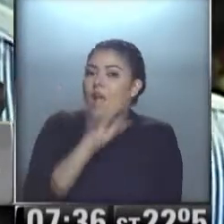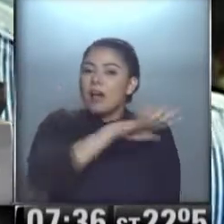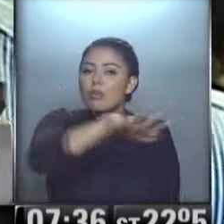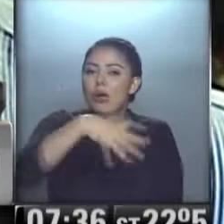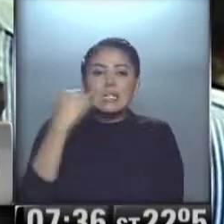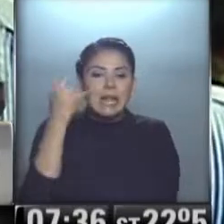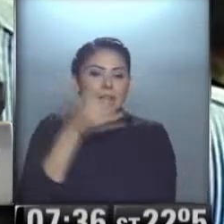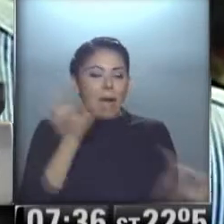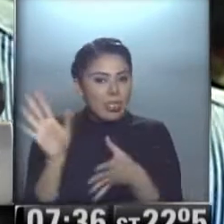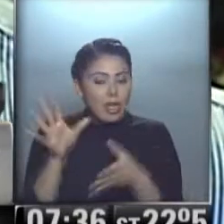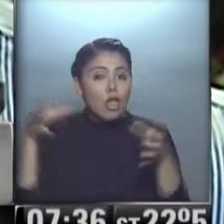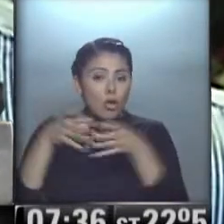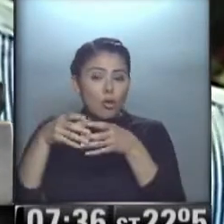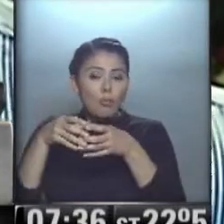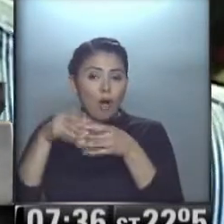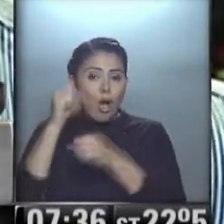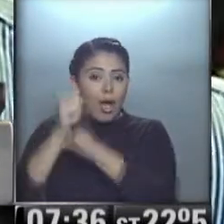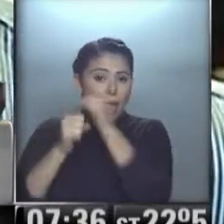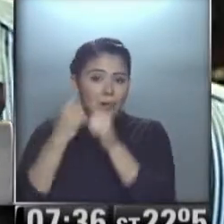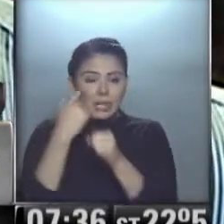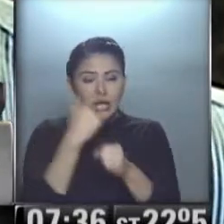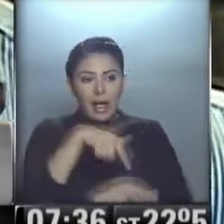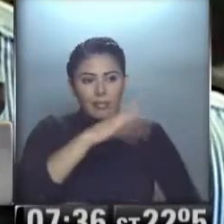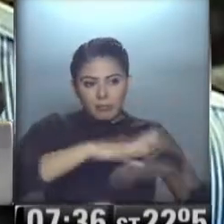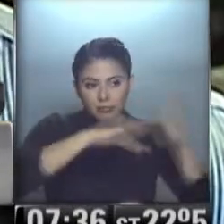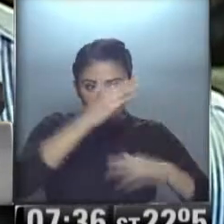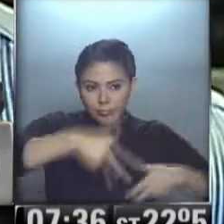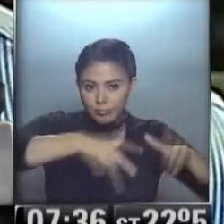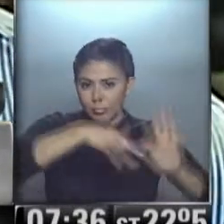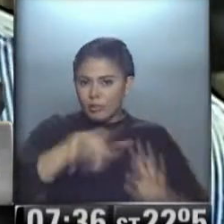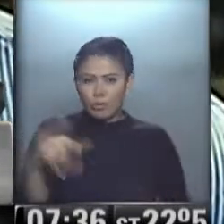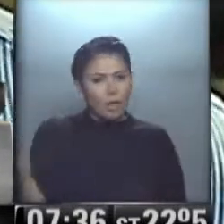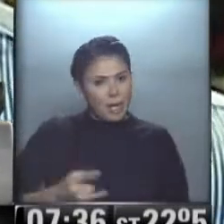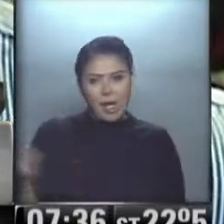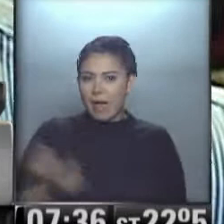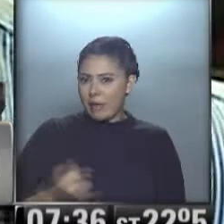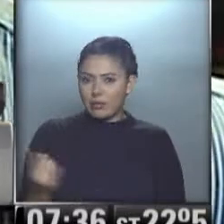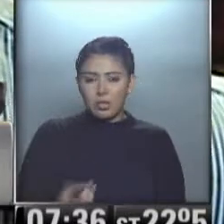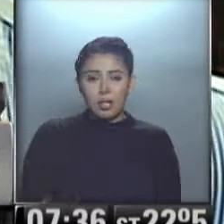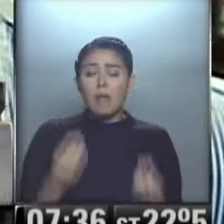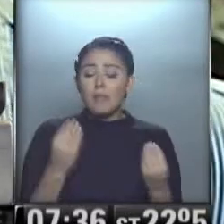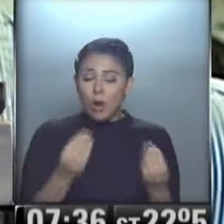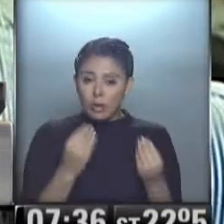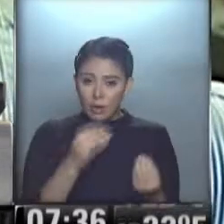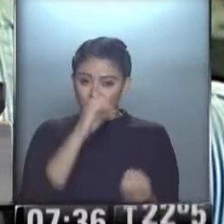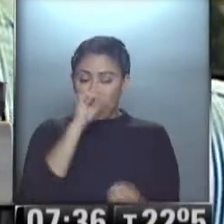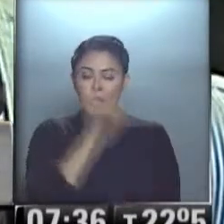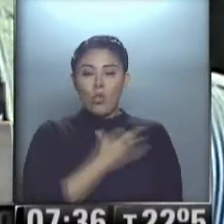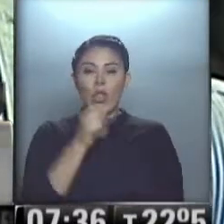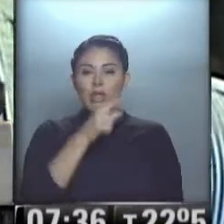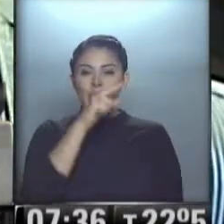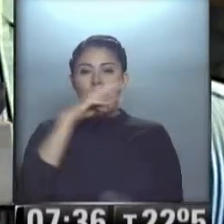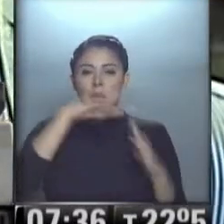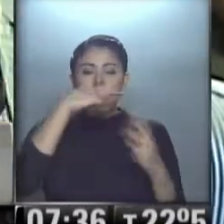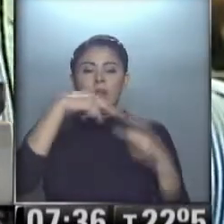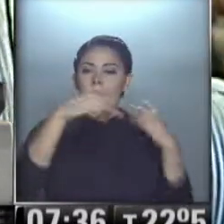para que un grupo de empresarios haga un edificio, de lo cual eso es mentira. Eso es mentira, ¿por qué? Porque Bejonor, Sociedad Anónima, dueño del inmueble, no